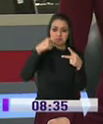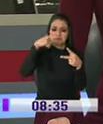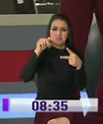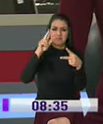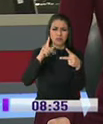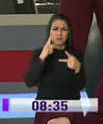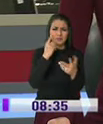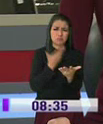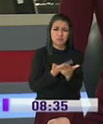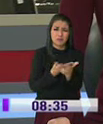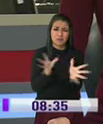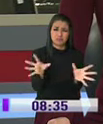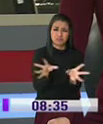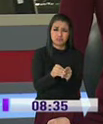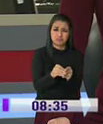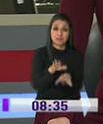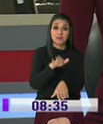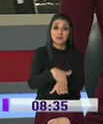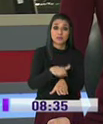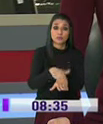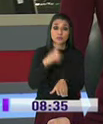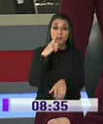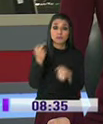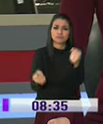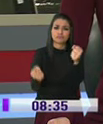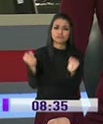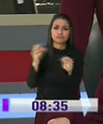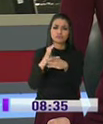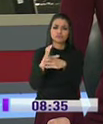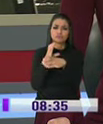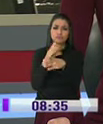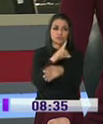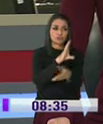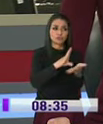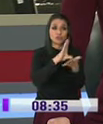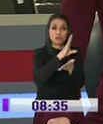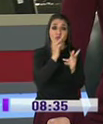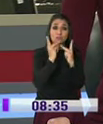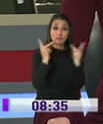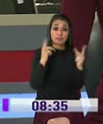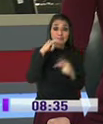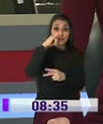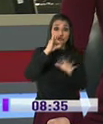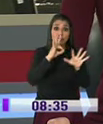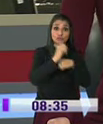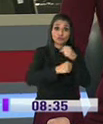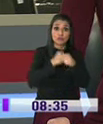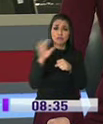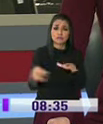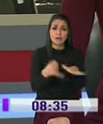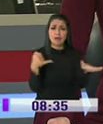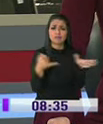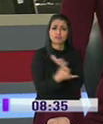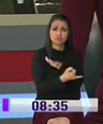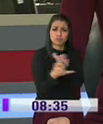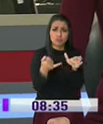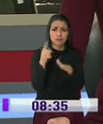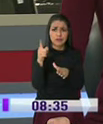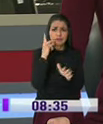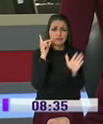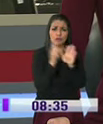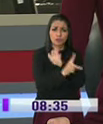sobre presunto abuso sexual cometido por el chofer de un expreso de un colegio público en contra de un niño de 8 años, quien además, producto del